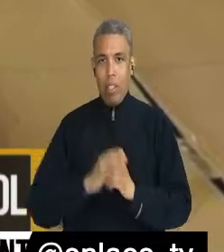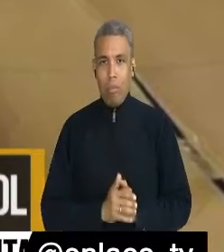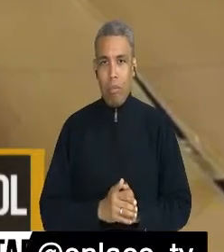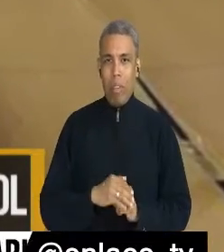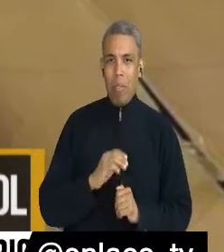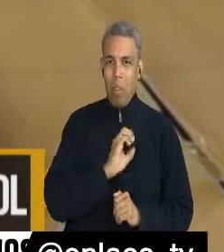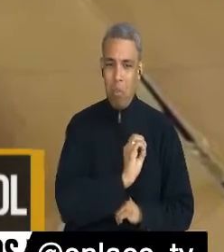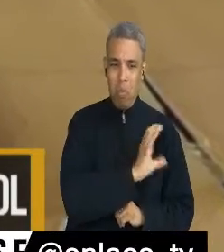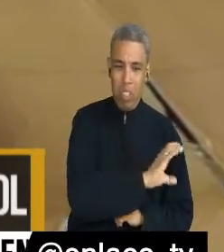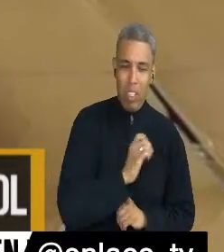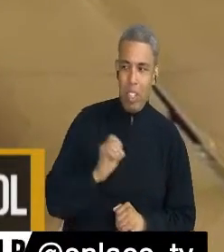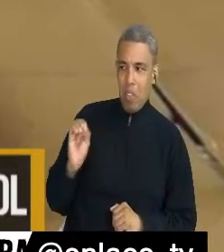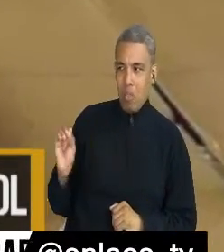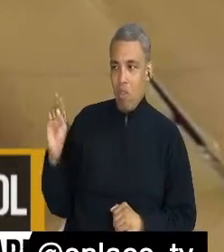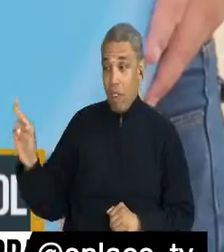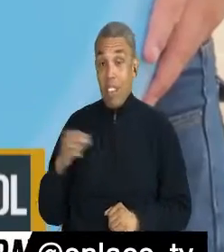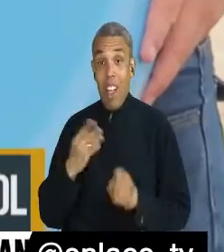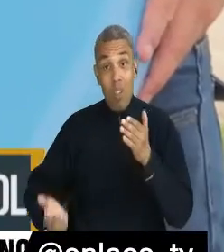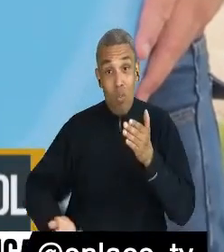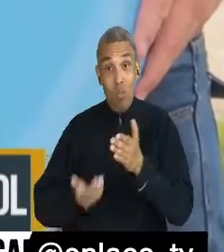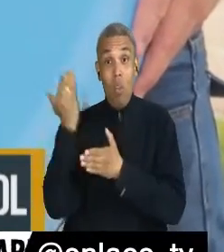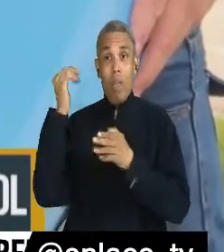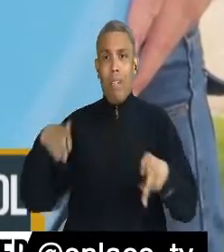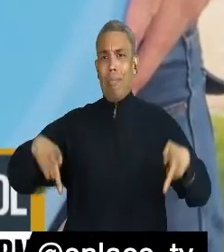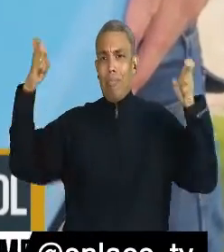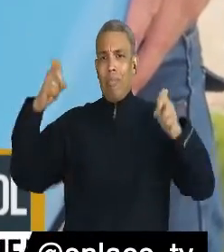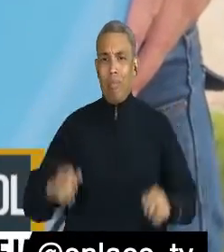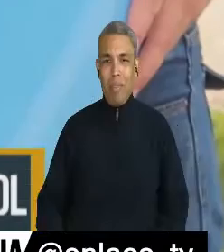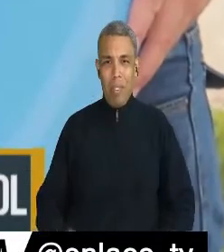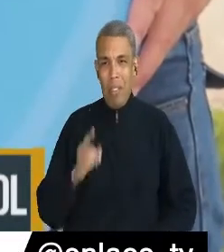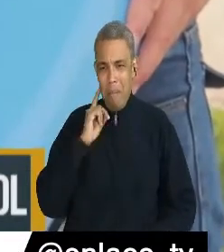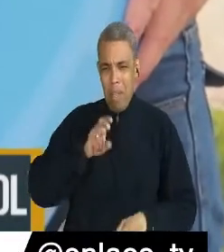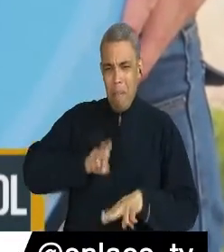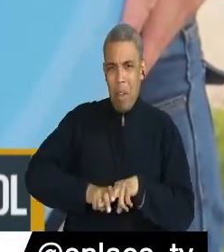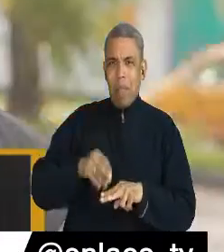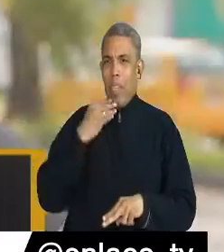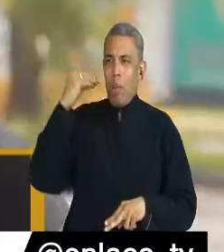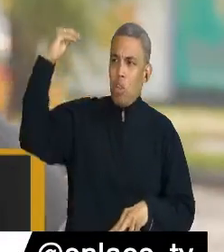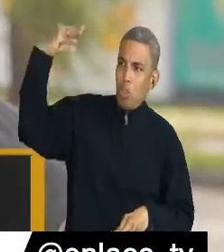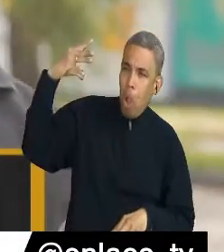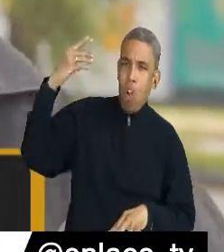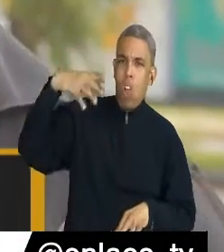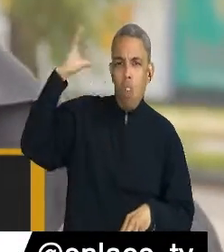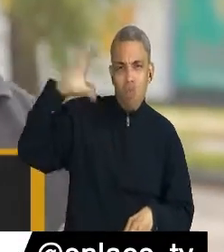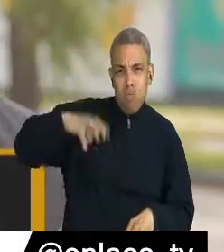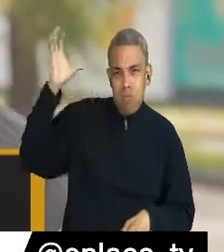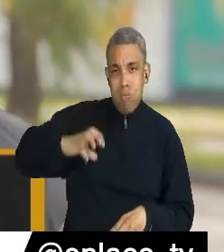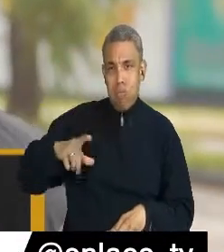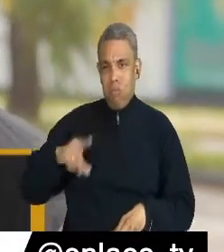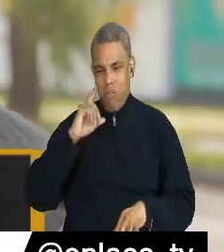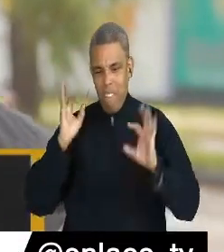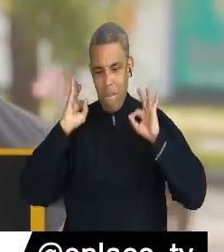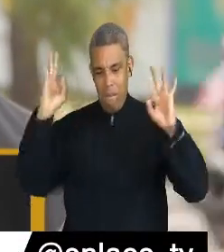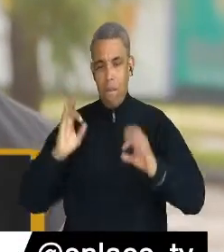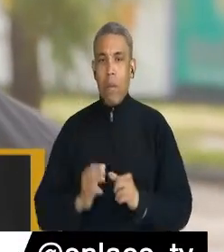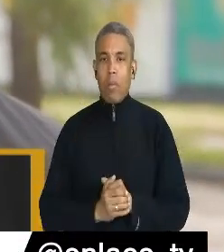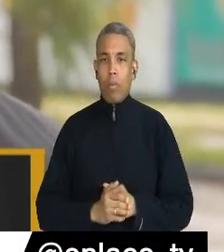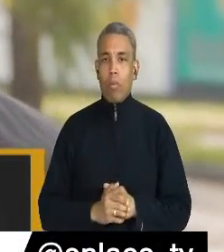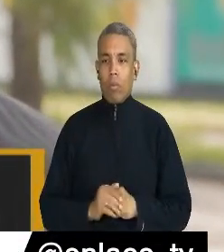contarán con silletería nueva en material de plástico resistente a la intemperie tienen una garantía de más de 10 años la